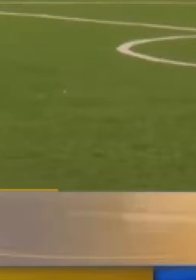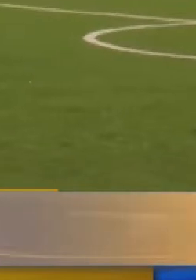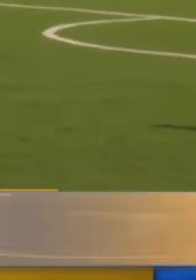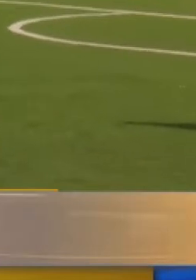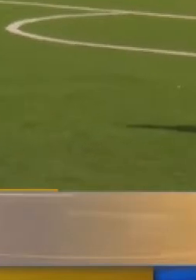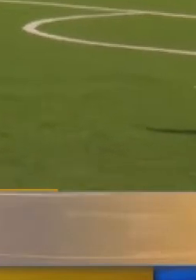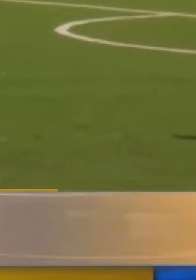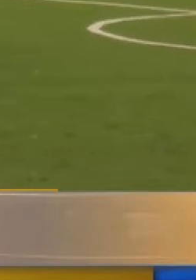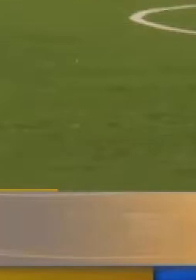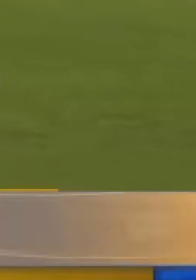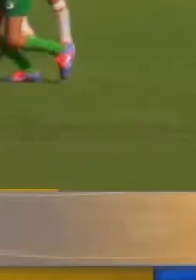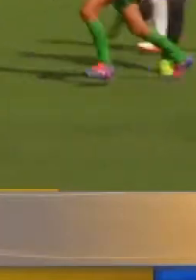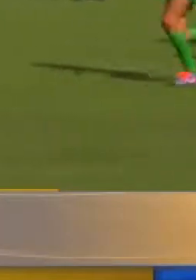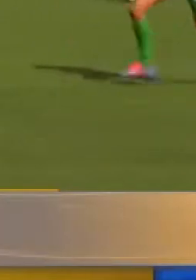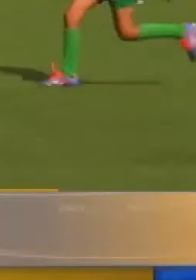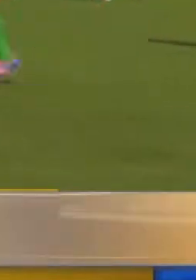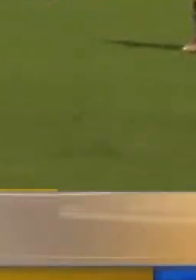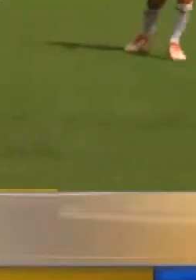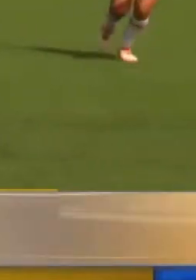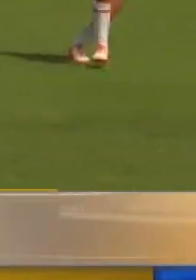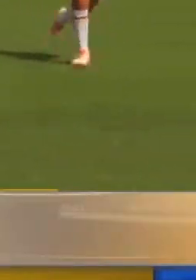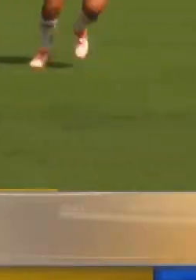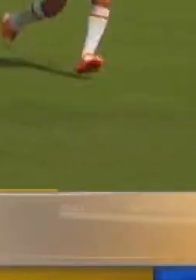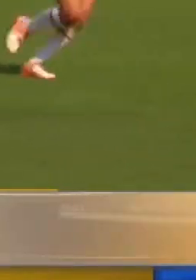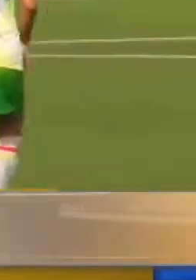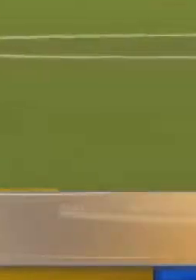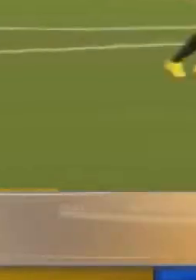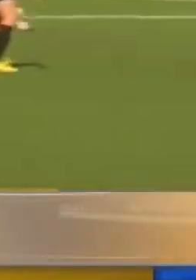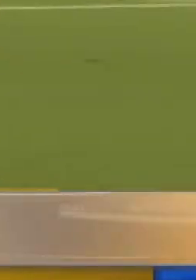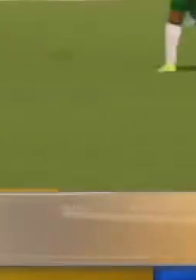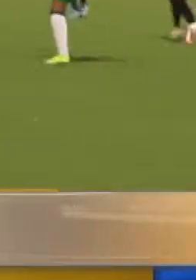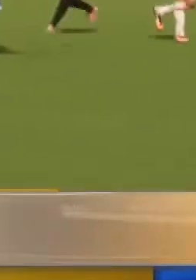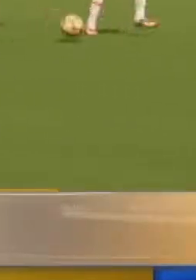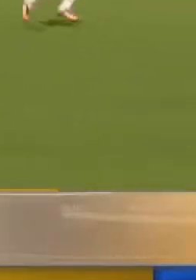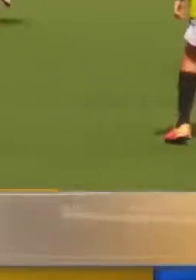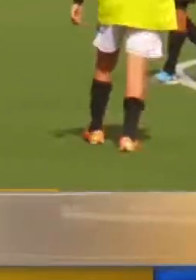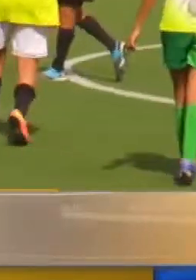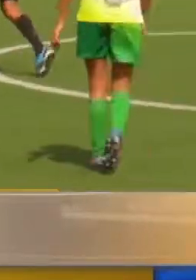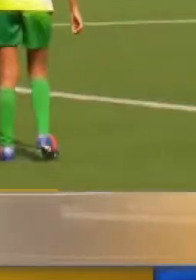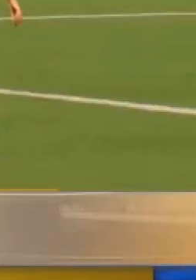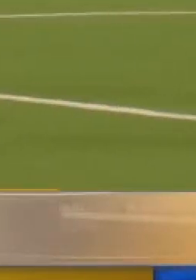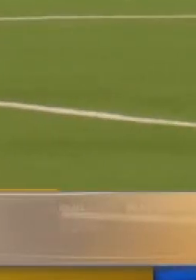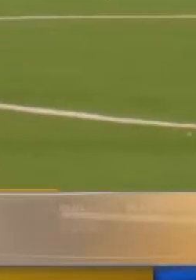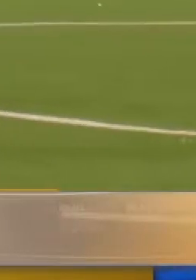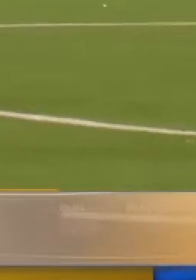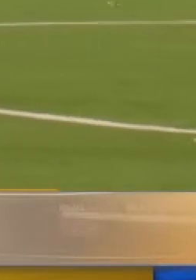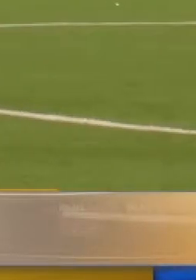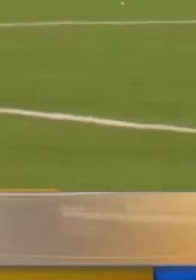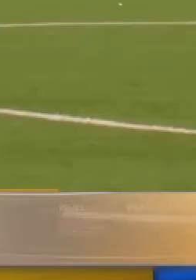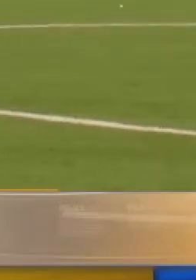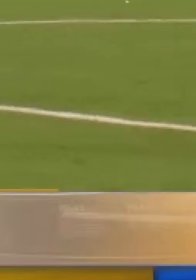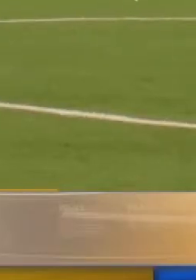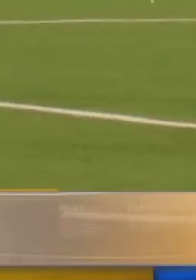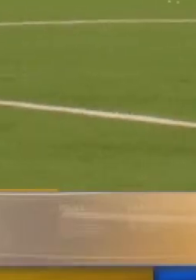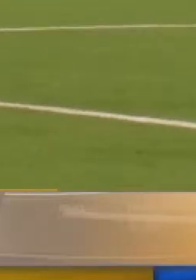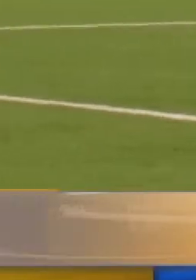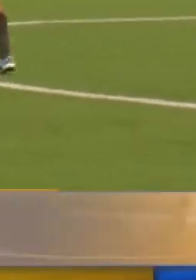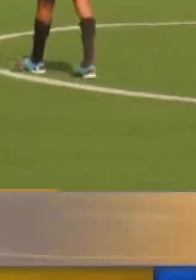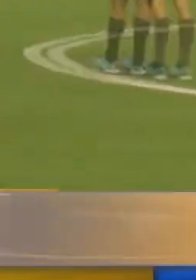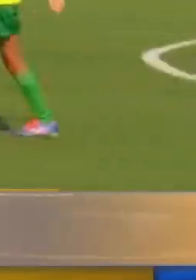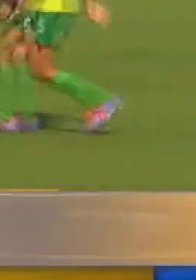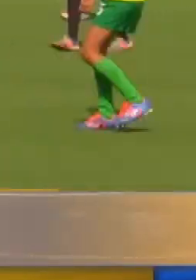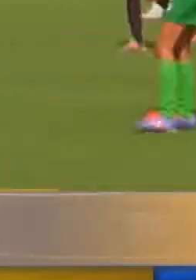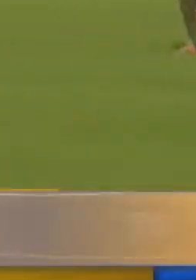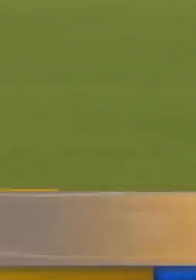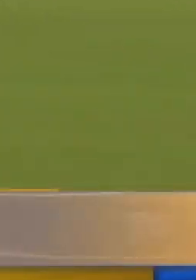los deportes, con miras a torneos municipales de minifútbol femenino, son varias las escuadras locales que se preparan para afrontar estas competencias. En